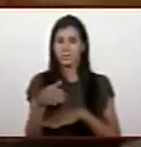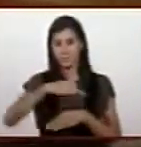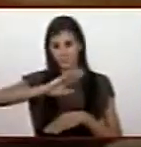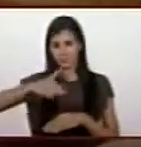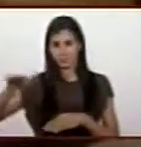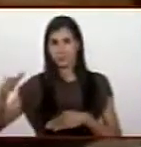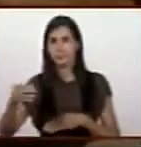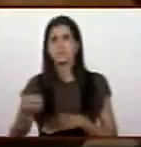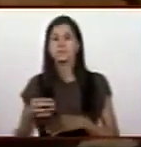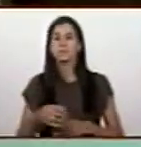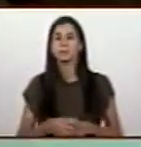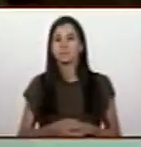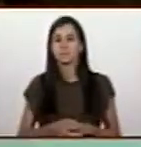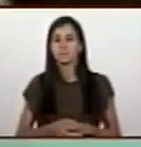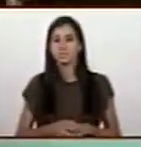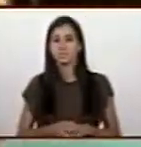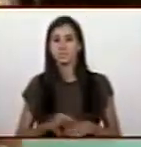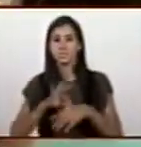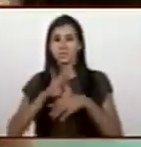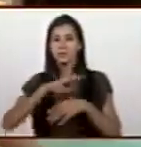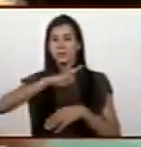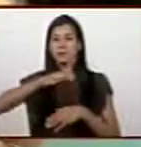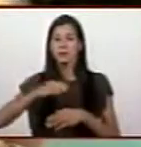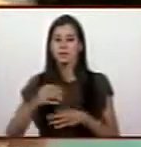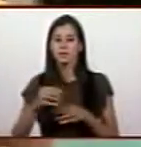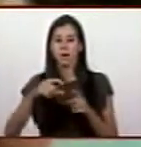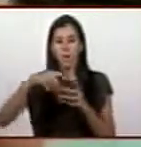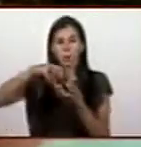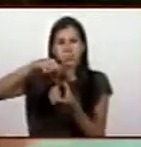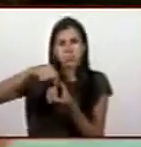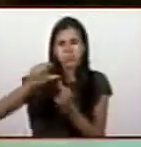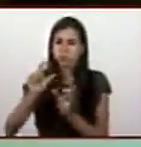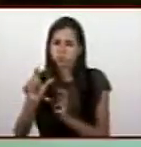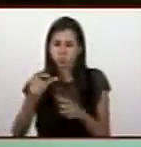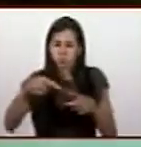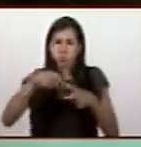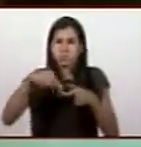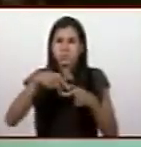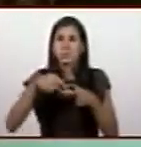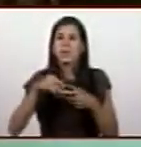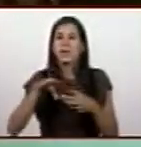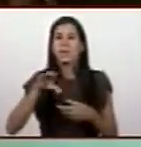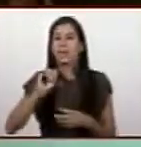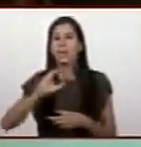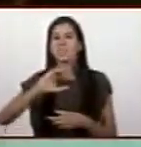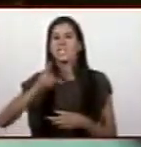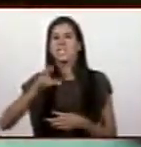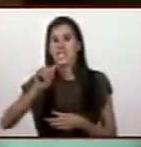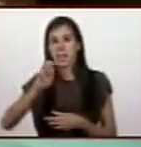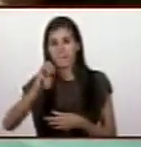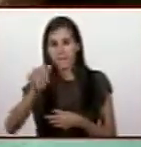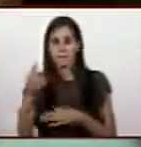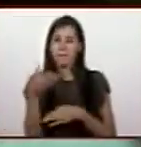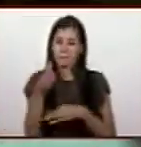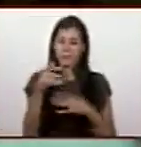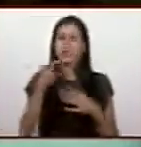expendidas. Compré calamares, compré cachama, compré